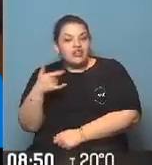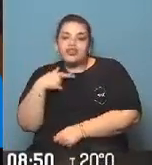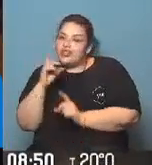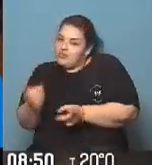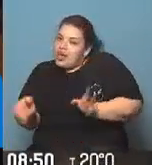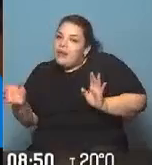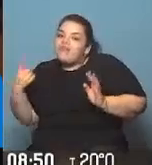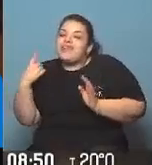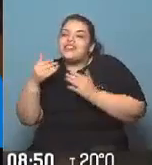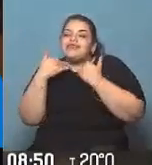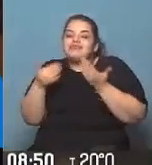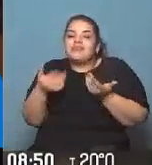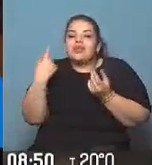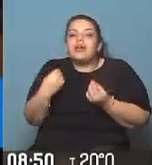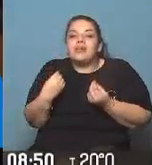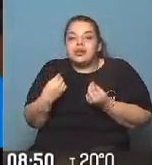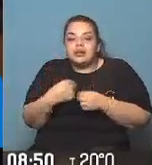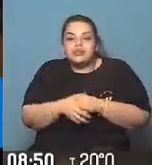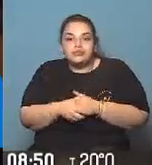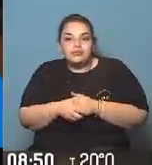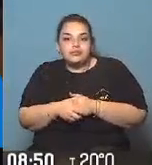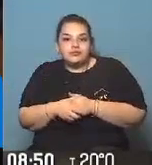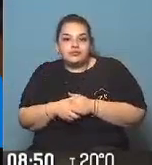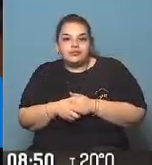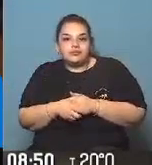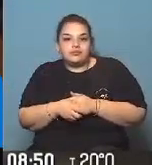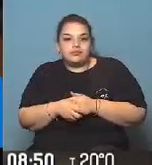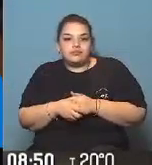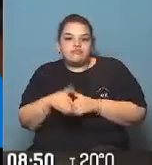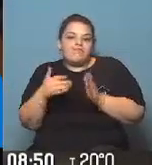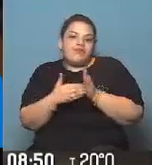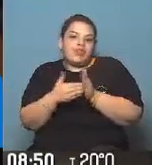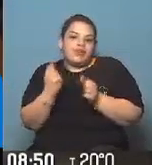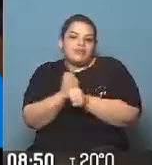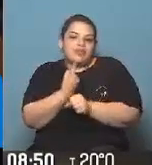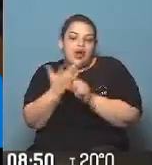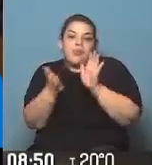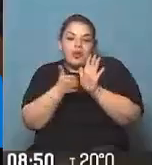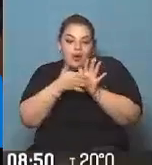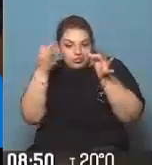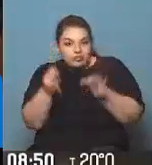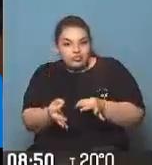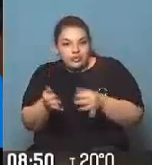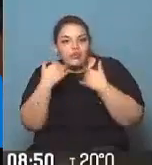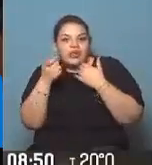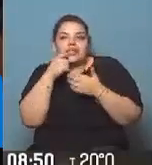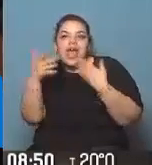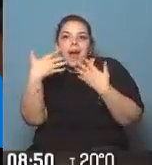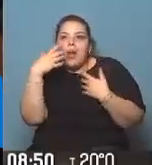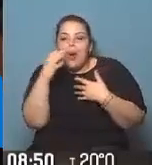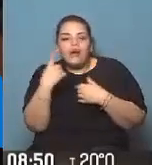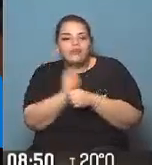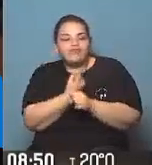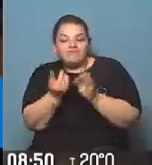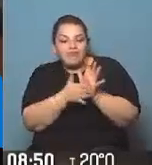creo que sí. Yo creo que lo que pasa es que es un contrafáctico, digamos, no se puede comprobar. Aunque hablaran, nunca se puede comprobar porque en